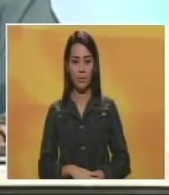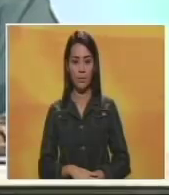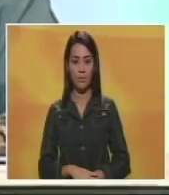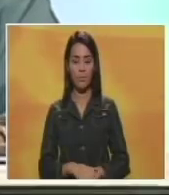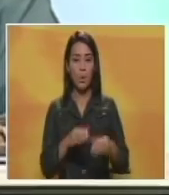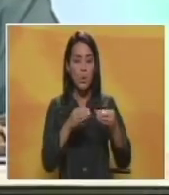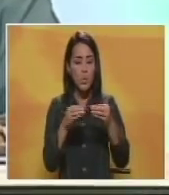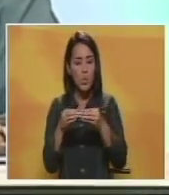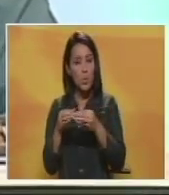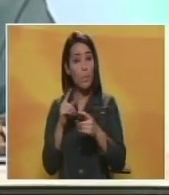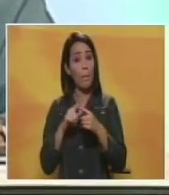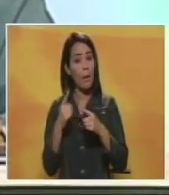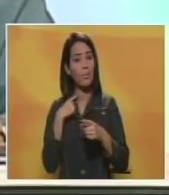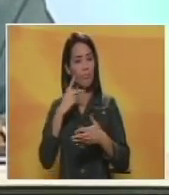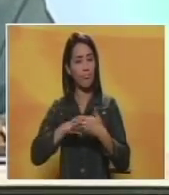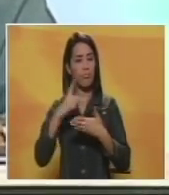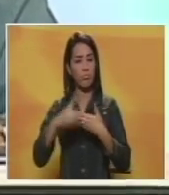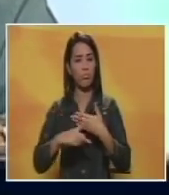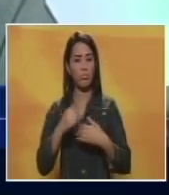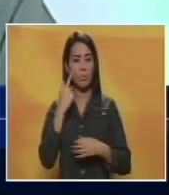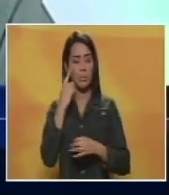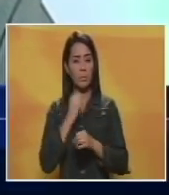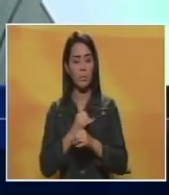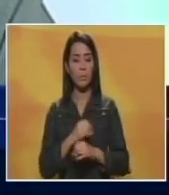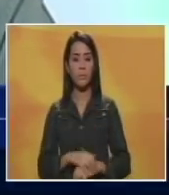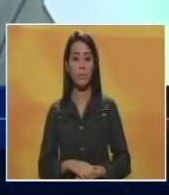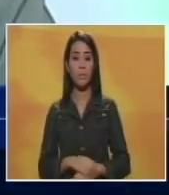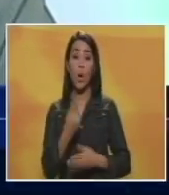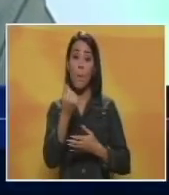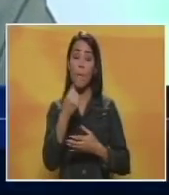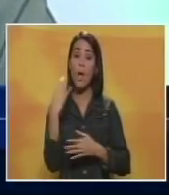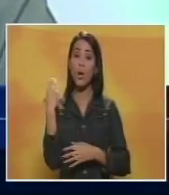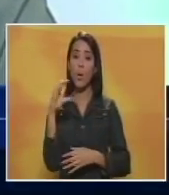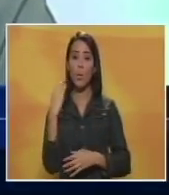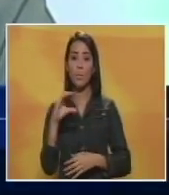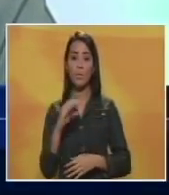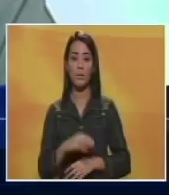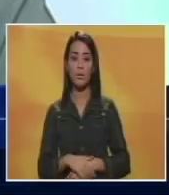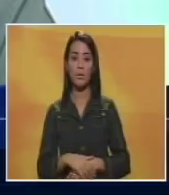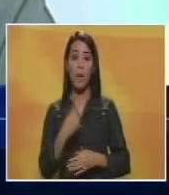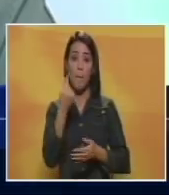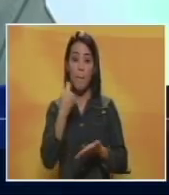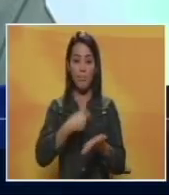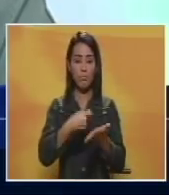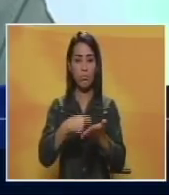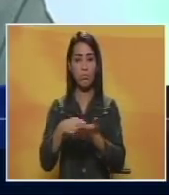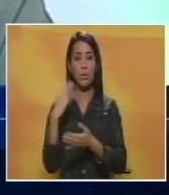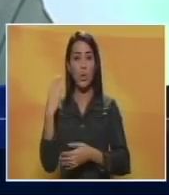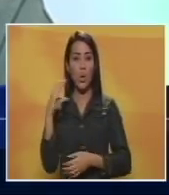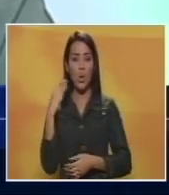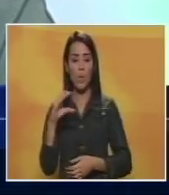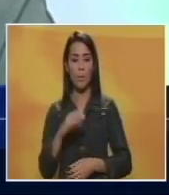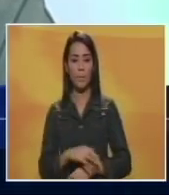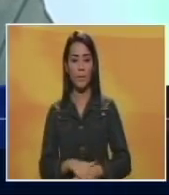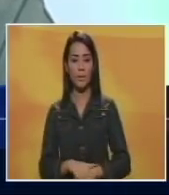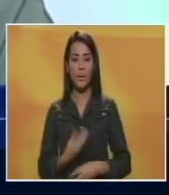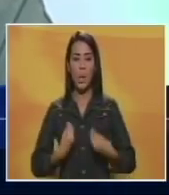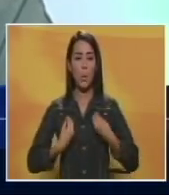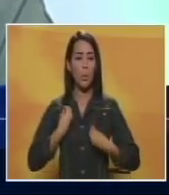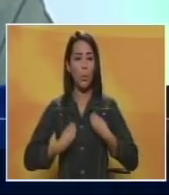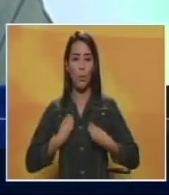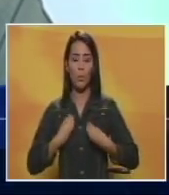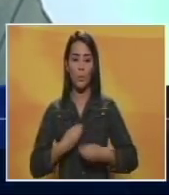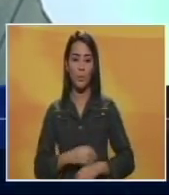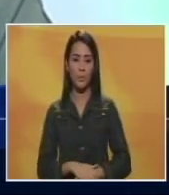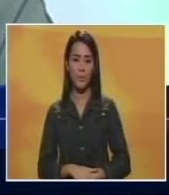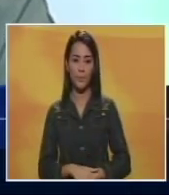Pequeños grupos, pero están conspirando. Con dinero que viene de Colombia. Están conspirando desde Colombia, con la desesperación